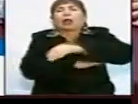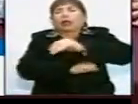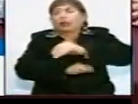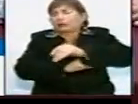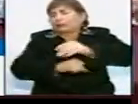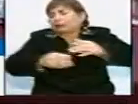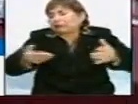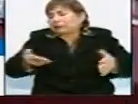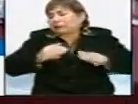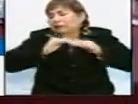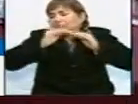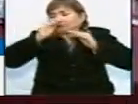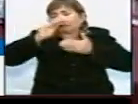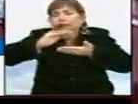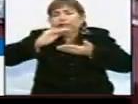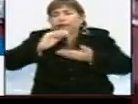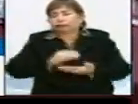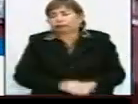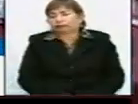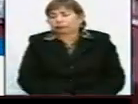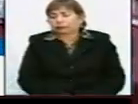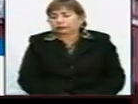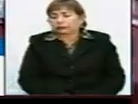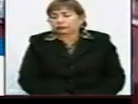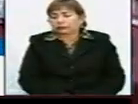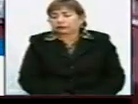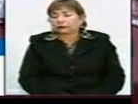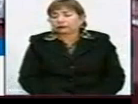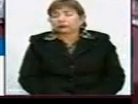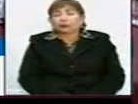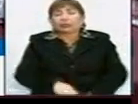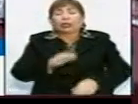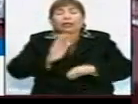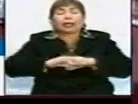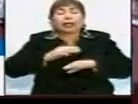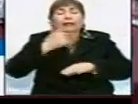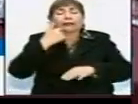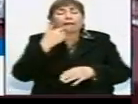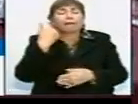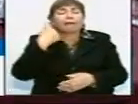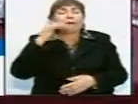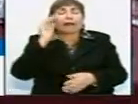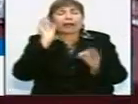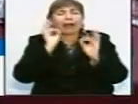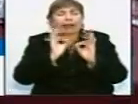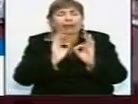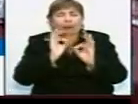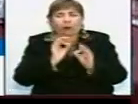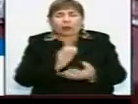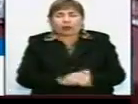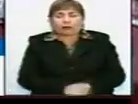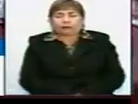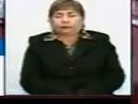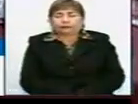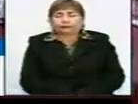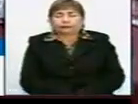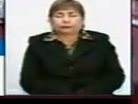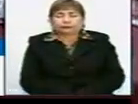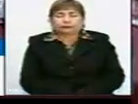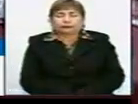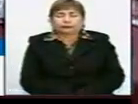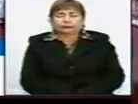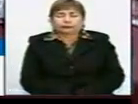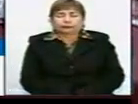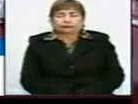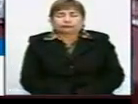así estaba estaba entonces la alerta fue adecuada fue adecuada